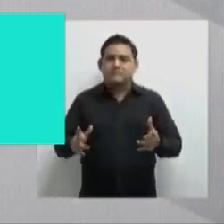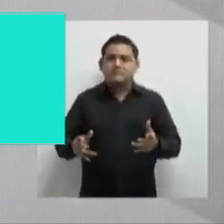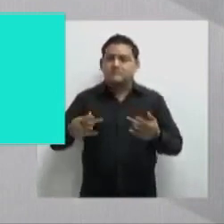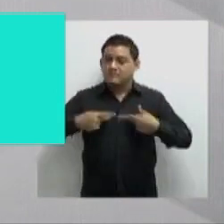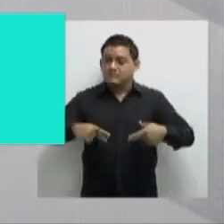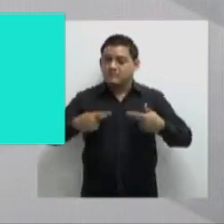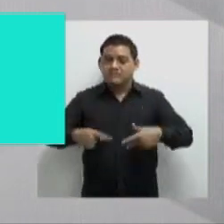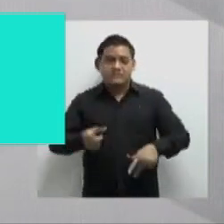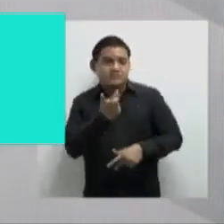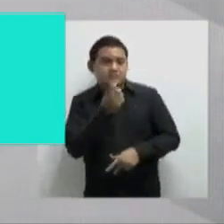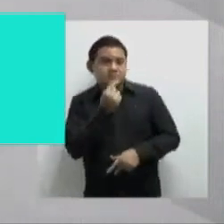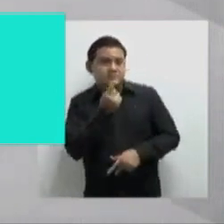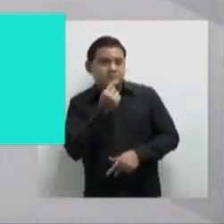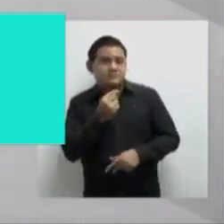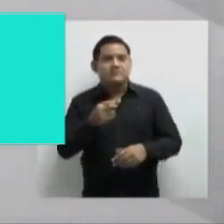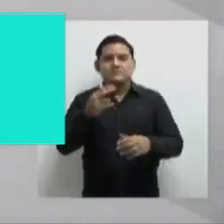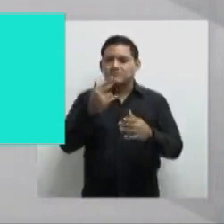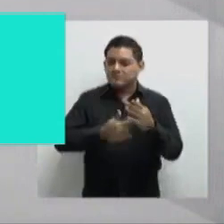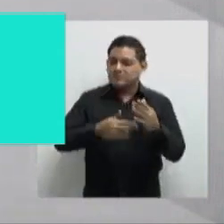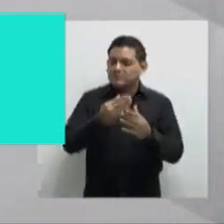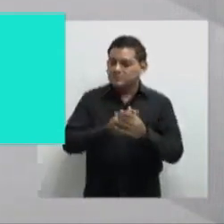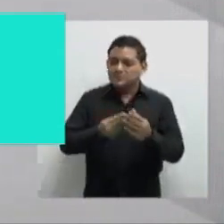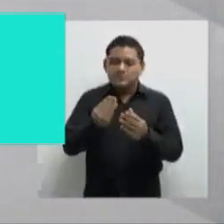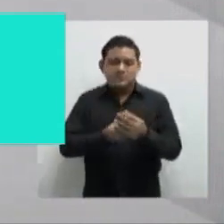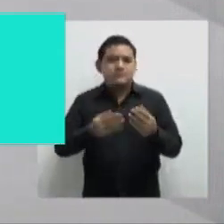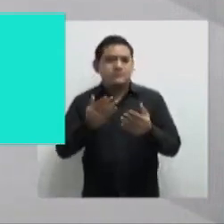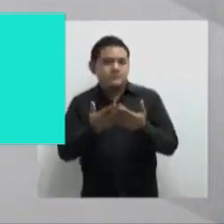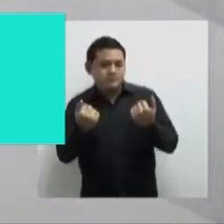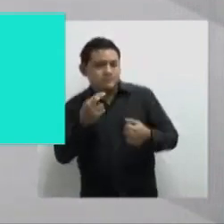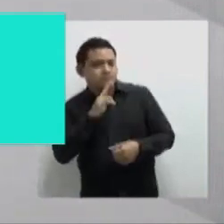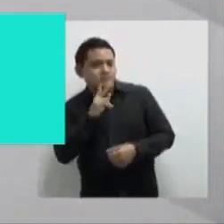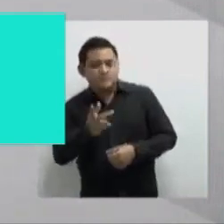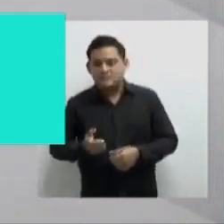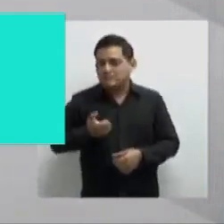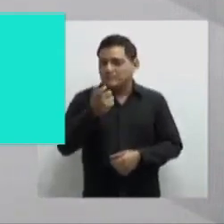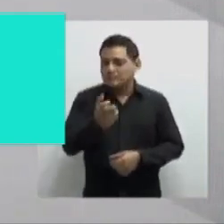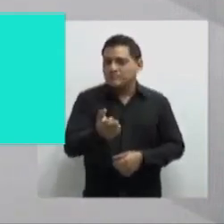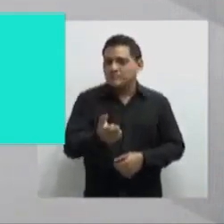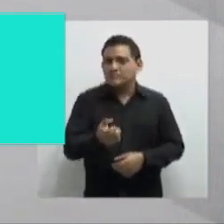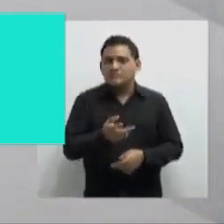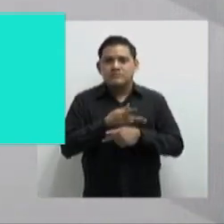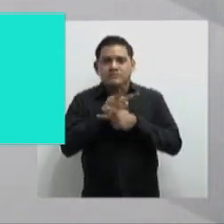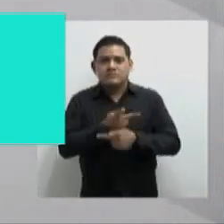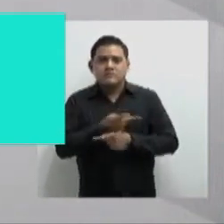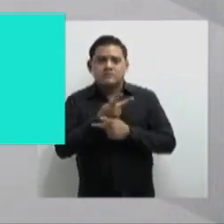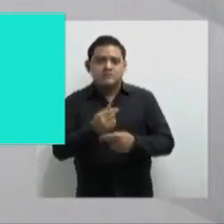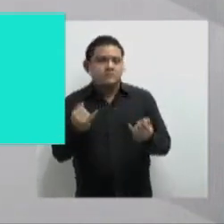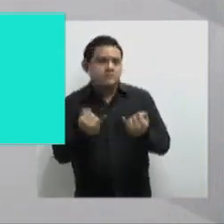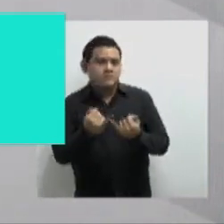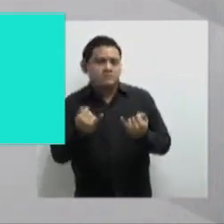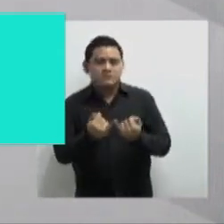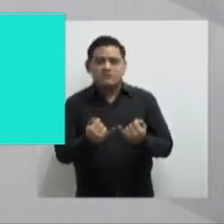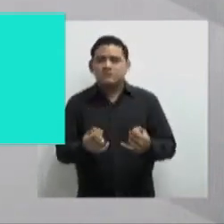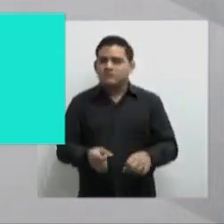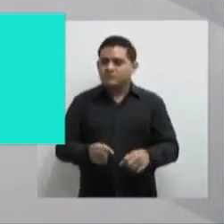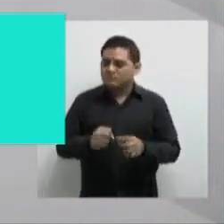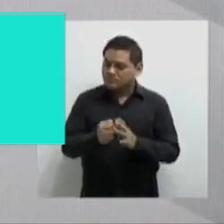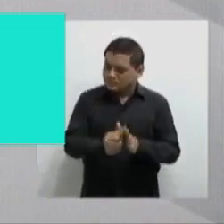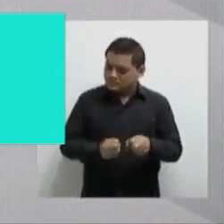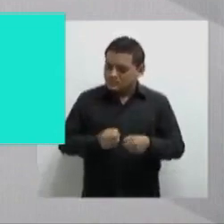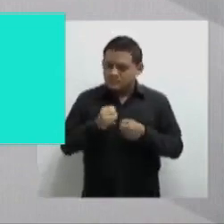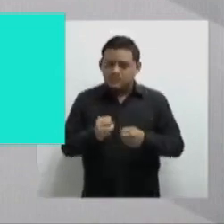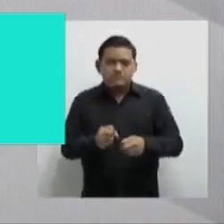capacitación, profesionalización, mejorar los salarios y prestaciones. Les vamos a dar un seguro de vida de 1,000,000 pesos si ellos perdieran la vida o